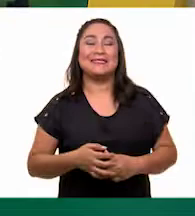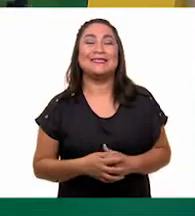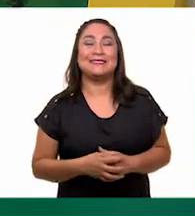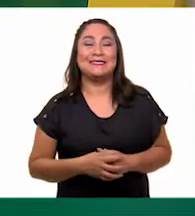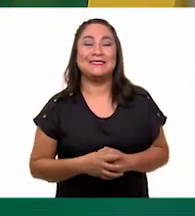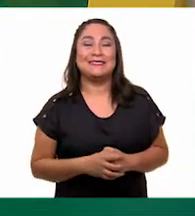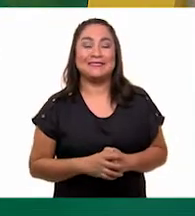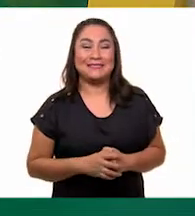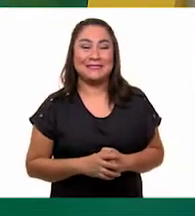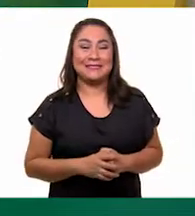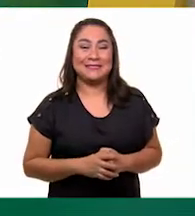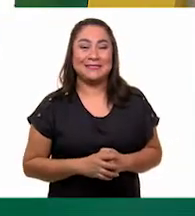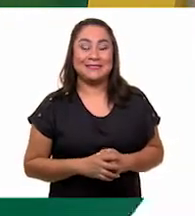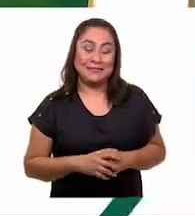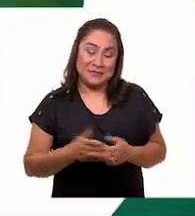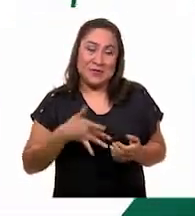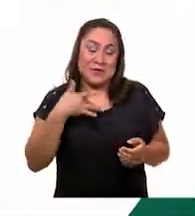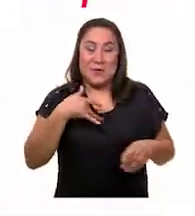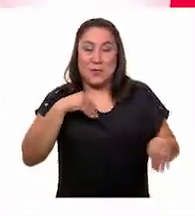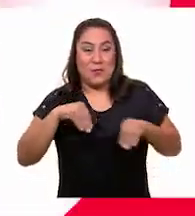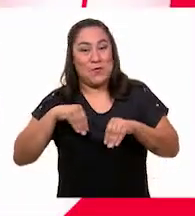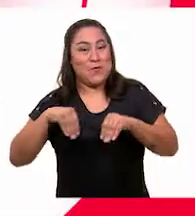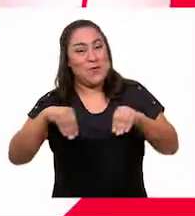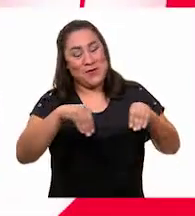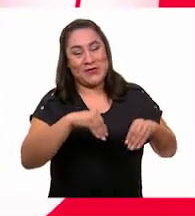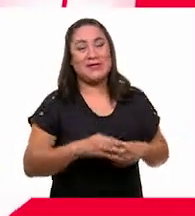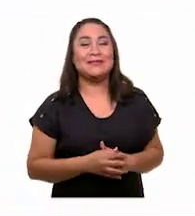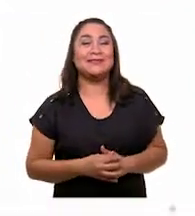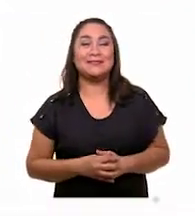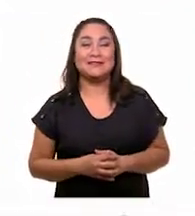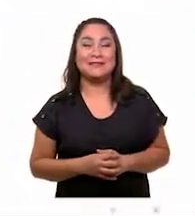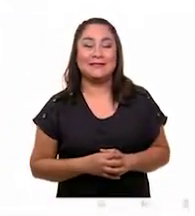¡Movernos! Así que sí, yo me voy a mover como panadero.